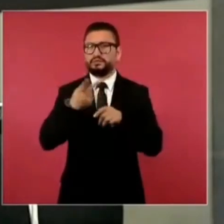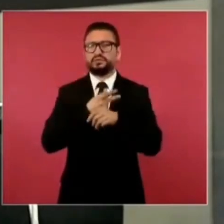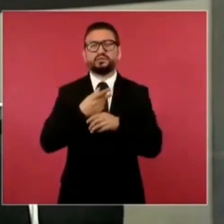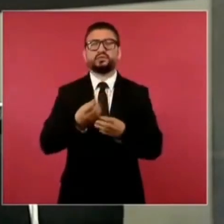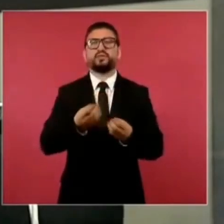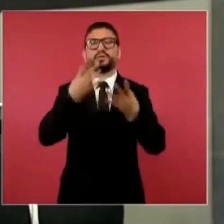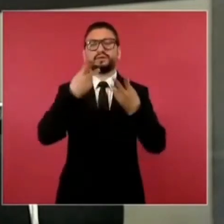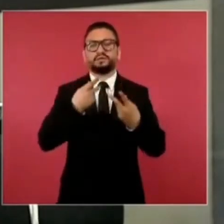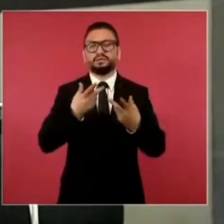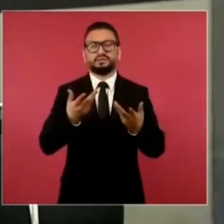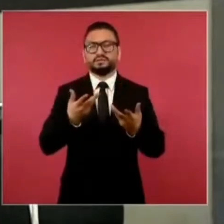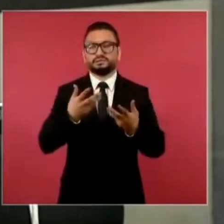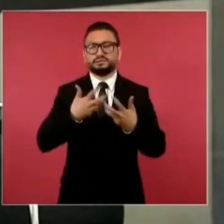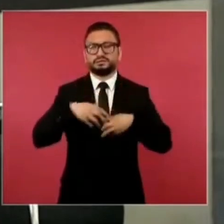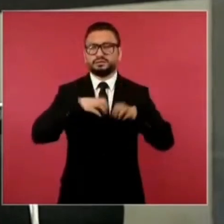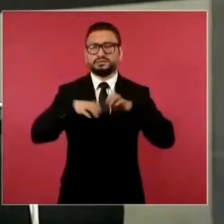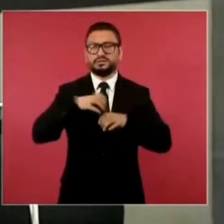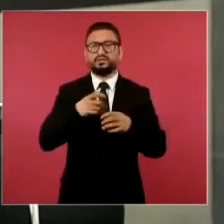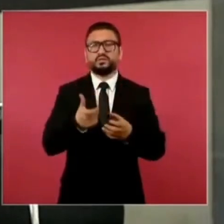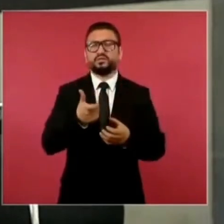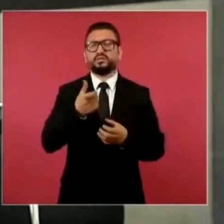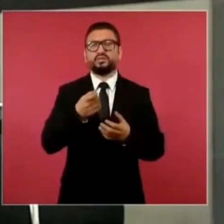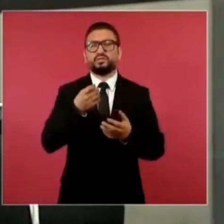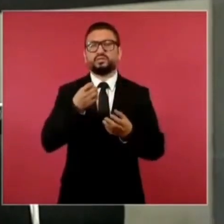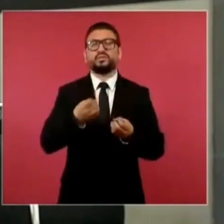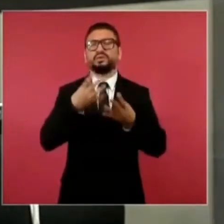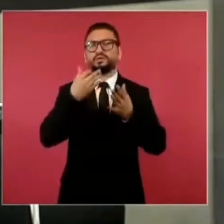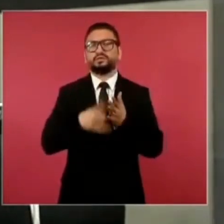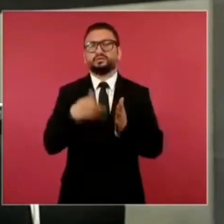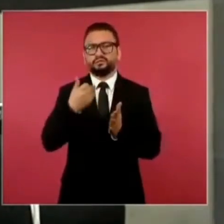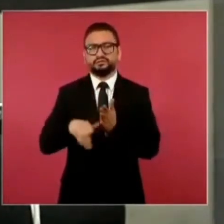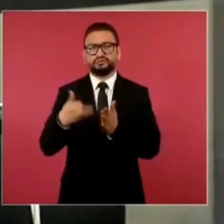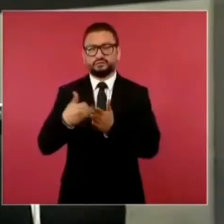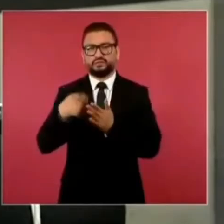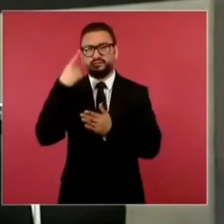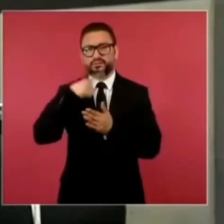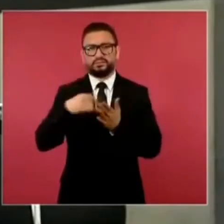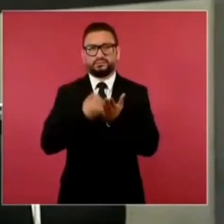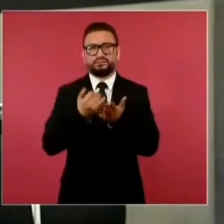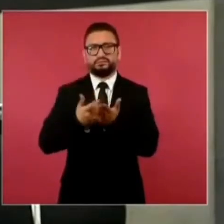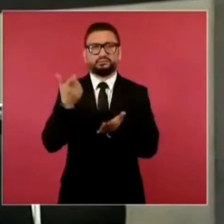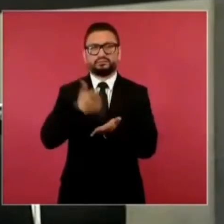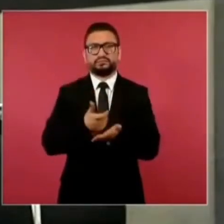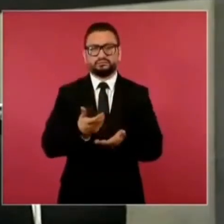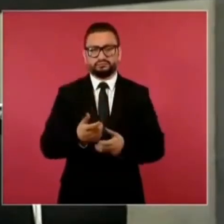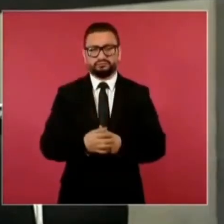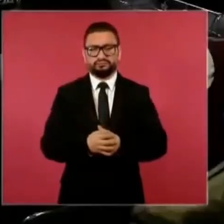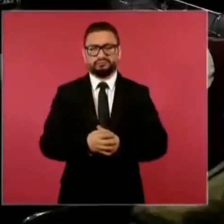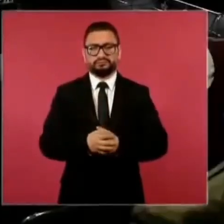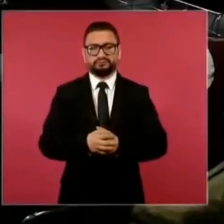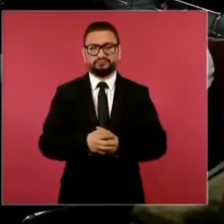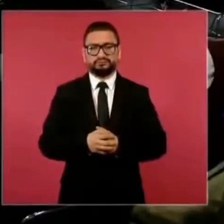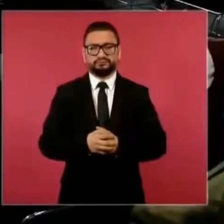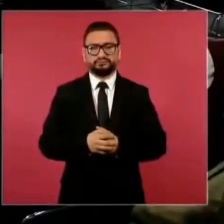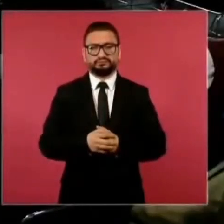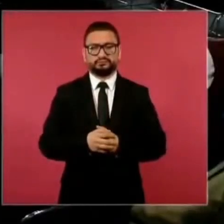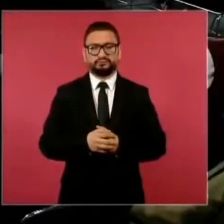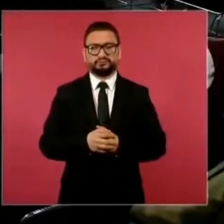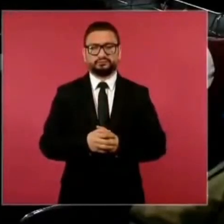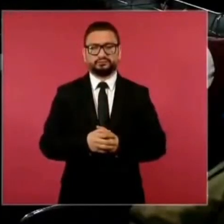faltaría por cobrar, sí, porque regresen a las arcas ese dinero de la nación? Ya falta